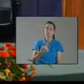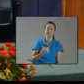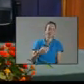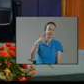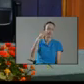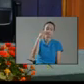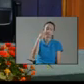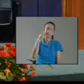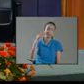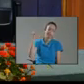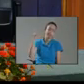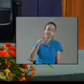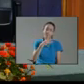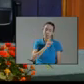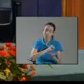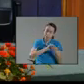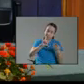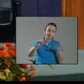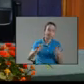con mi hijo,